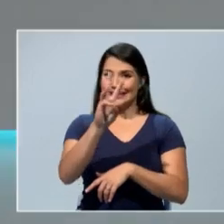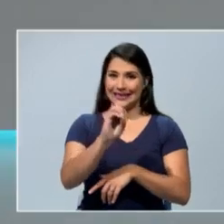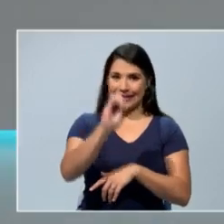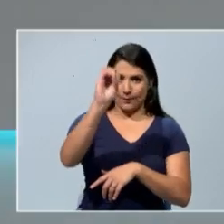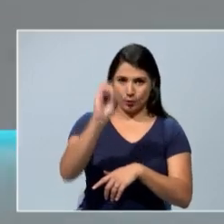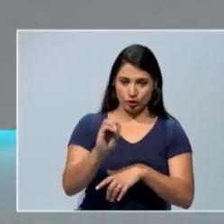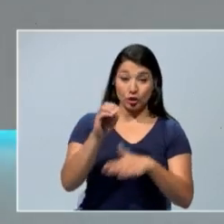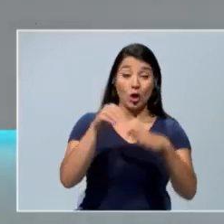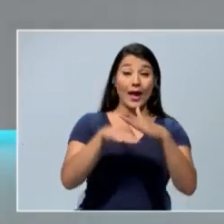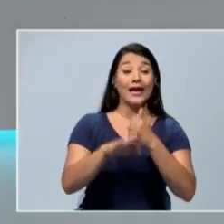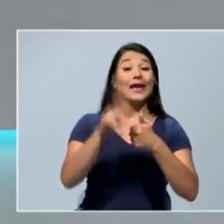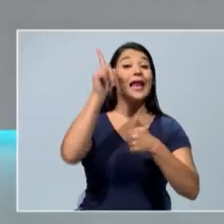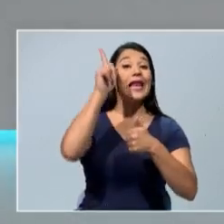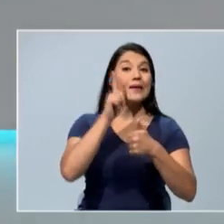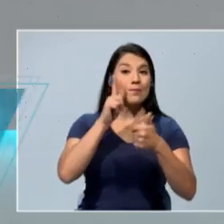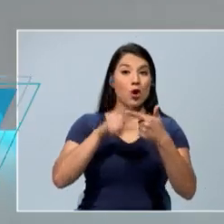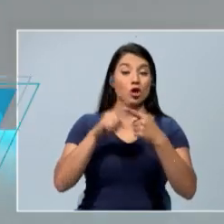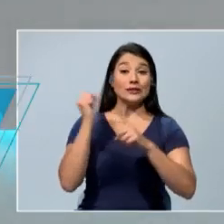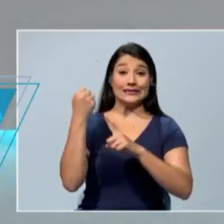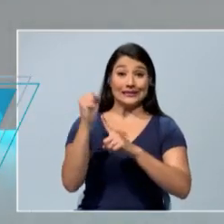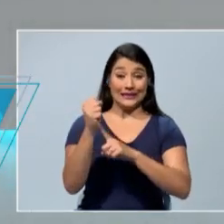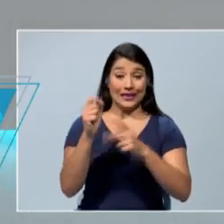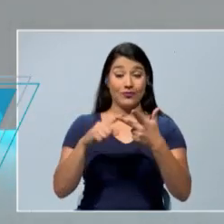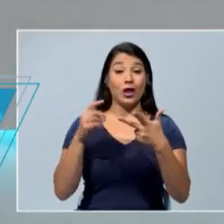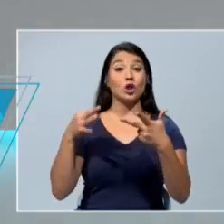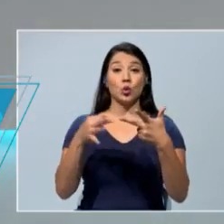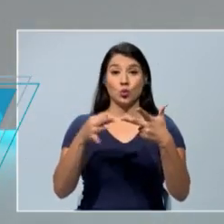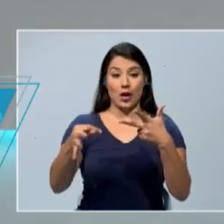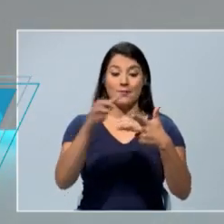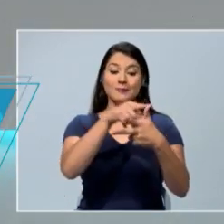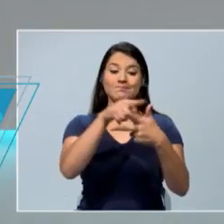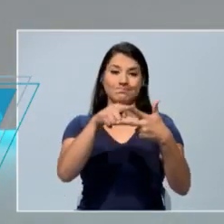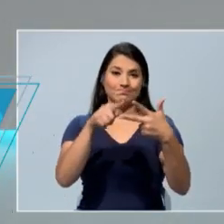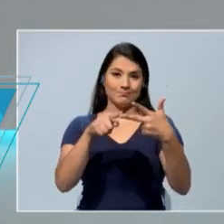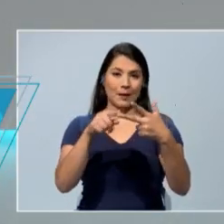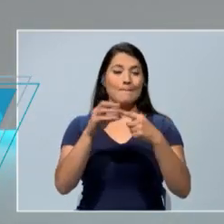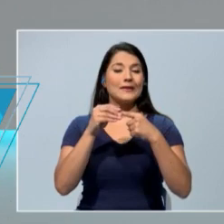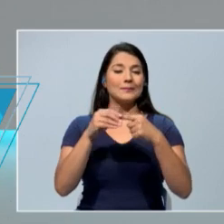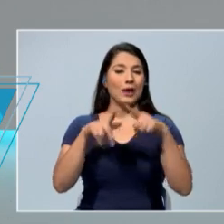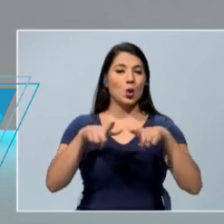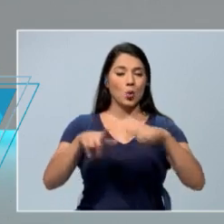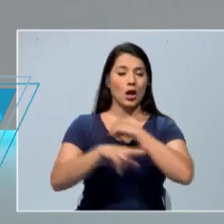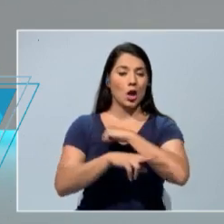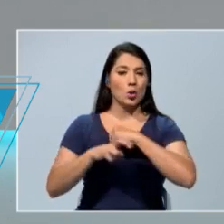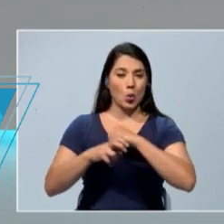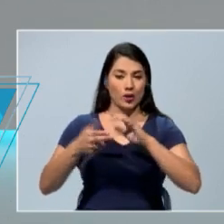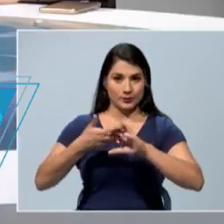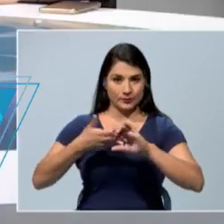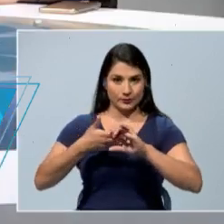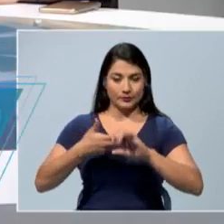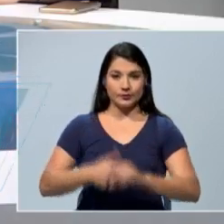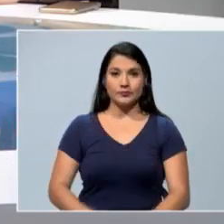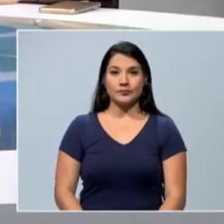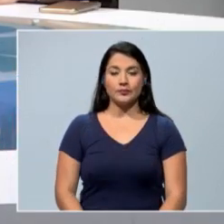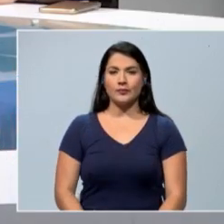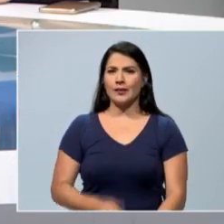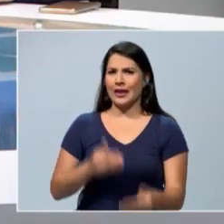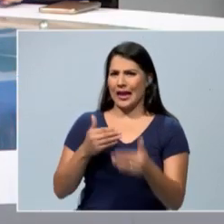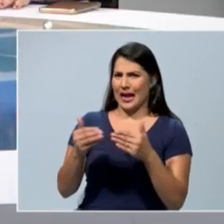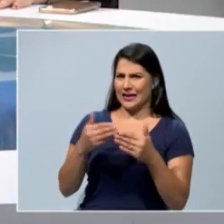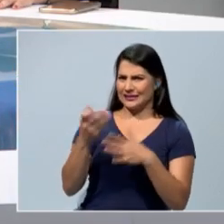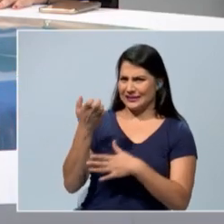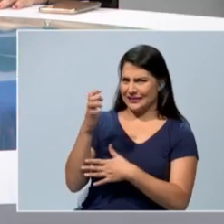Limón, Siquirres y Turrialba, que es precisamente donde se dan esas afectaciones principalmente en los daños en el poliducto. casi